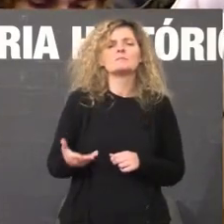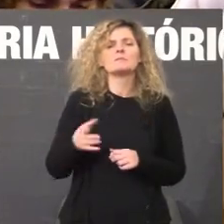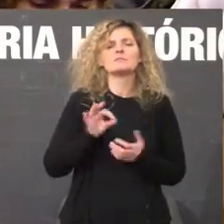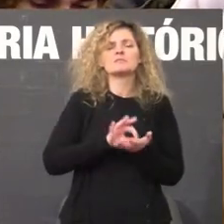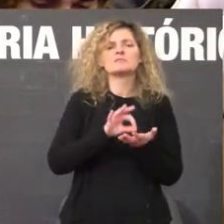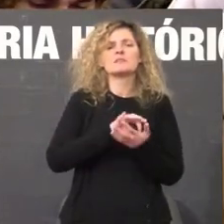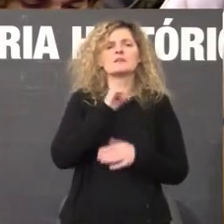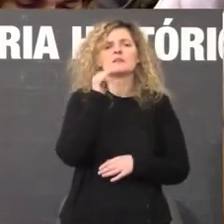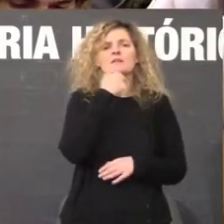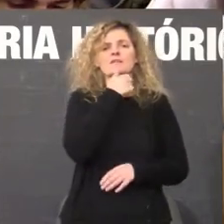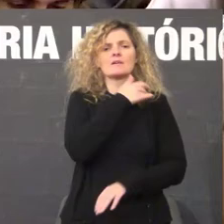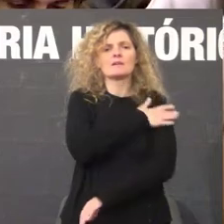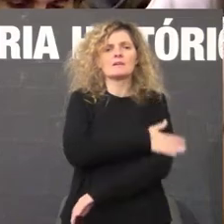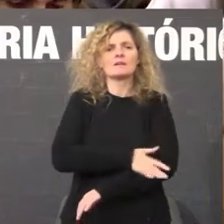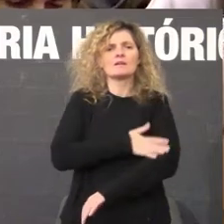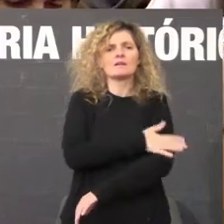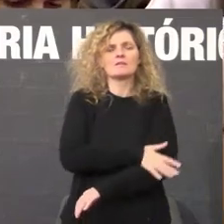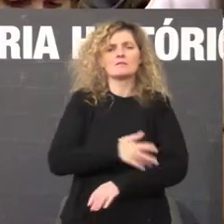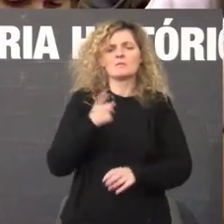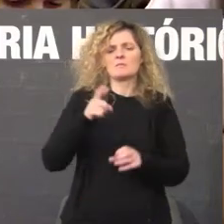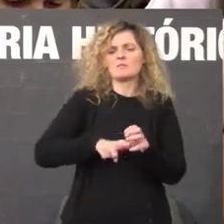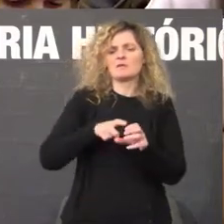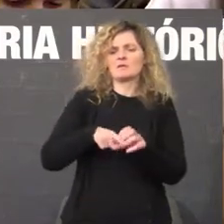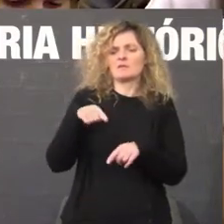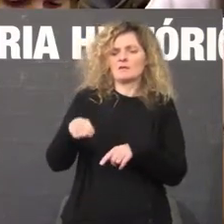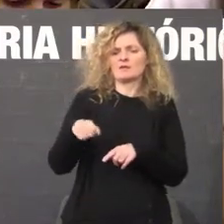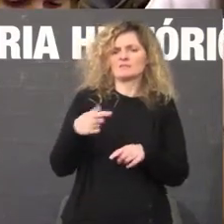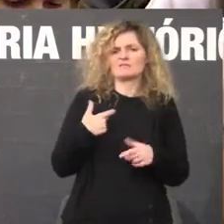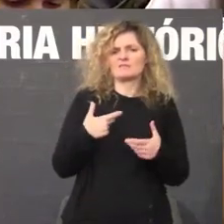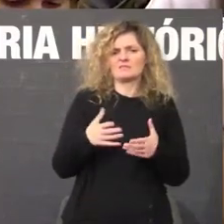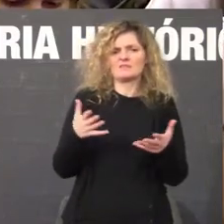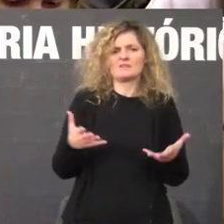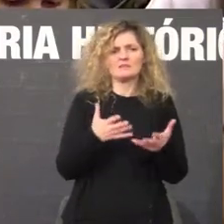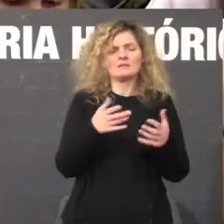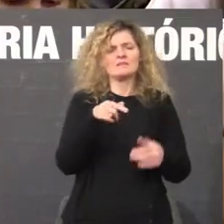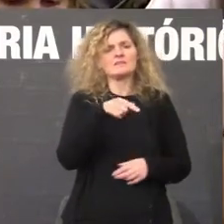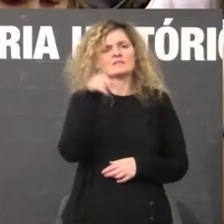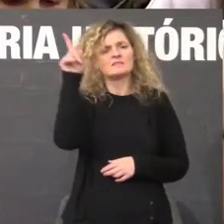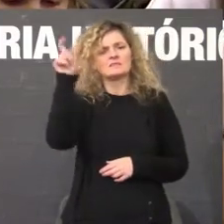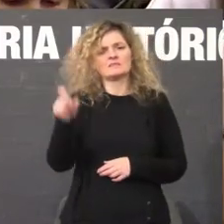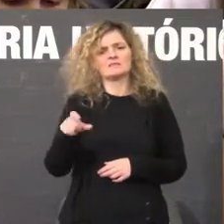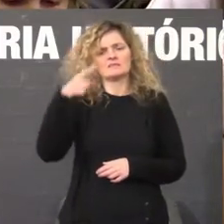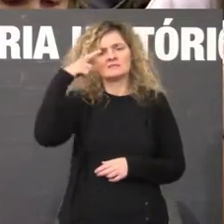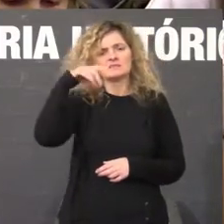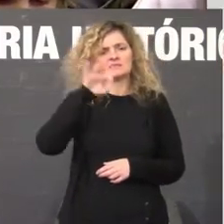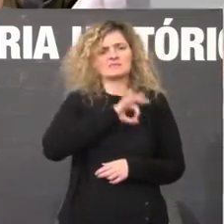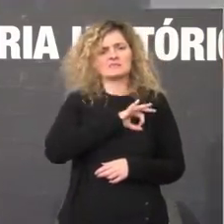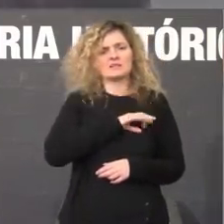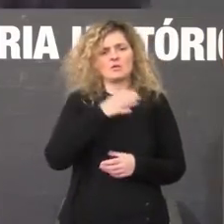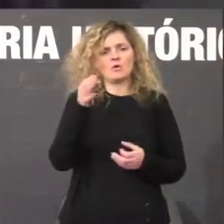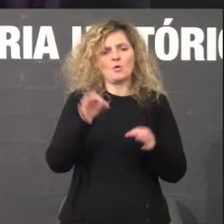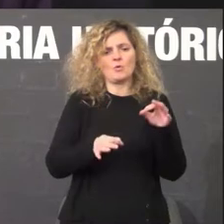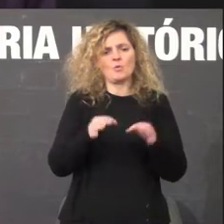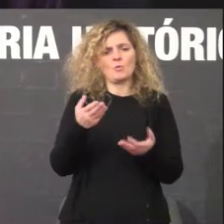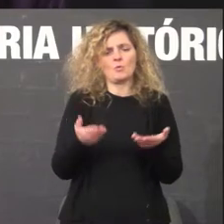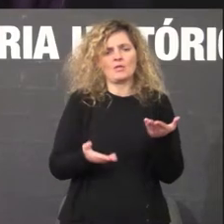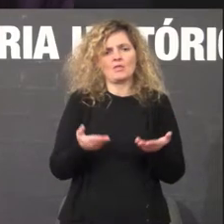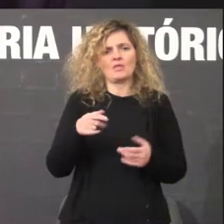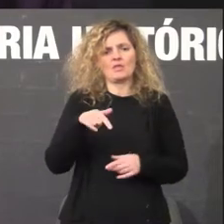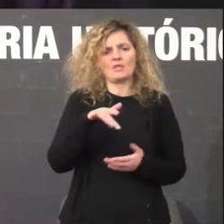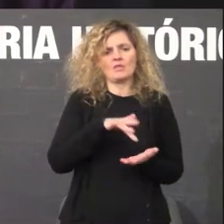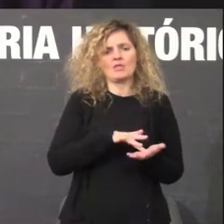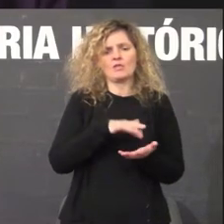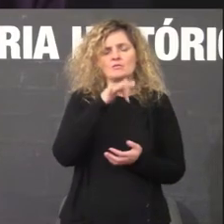servicios secretos del Estado hayan participado en eso y que ese señor no lo tengamos aquí juzgando, que no